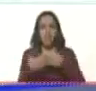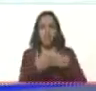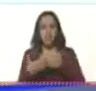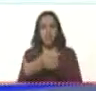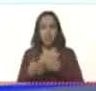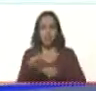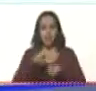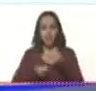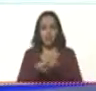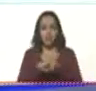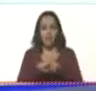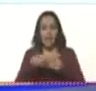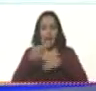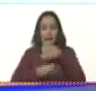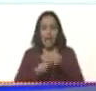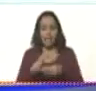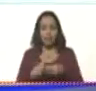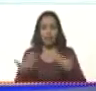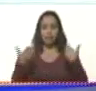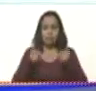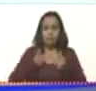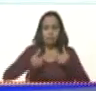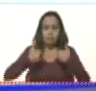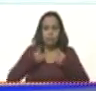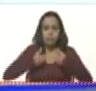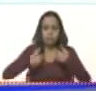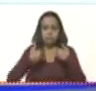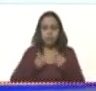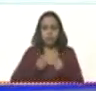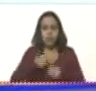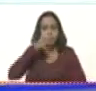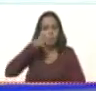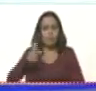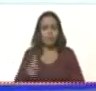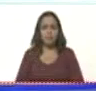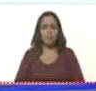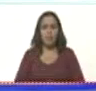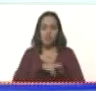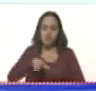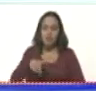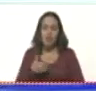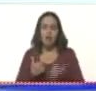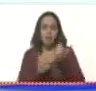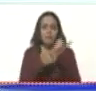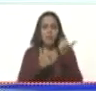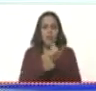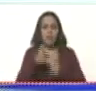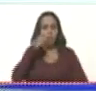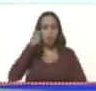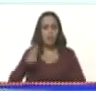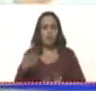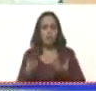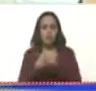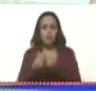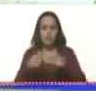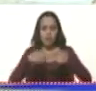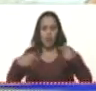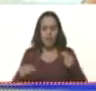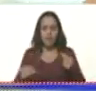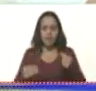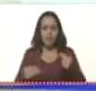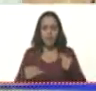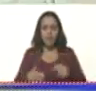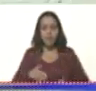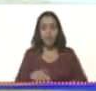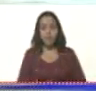ha hecho sufrir al pueblo. Hemos apoyado al pueblo con el carnet de la patria y ahora este diciembre va a